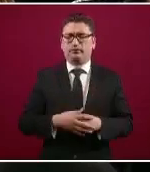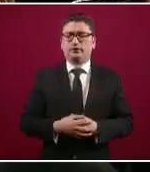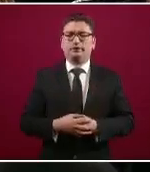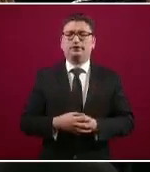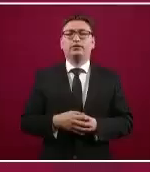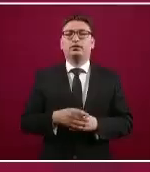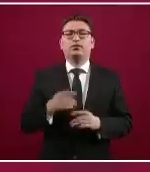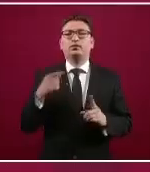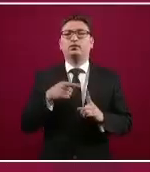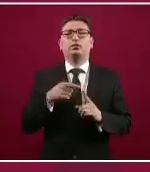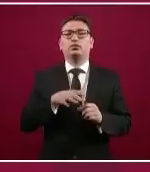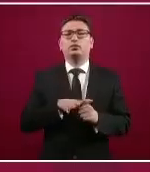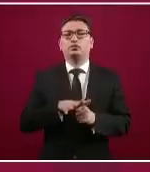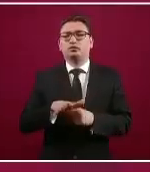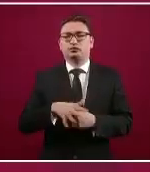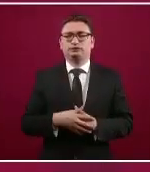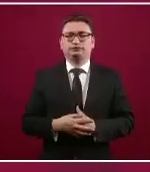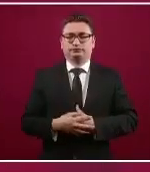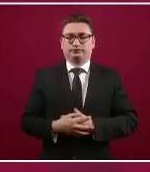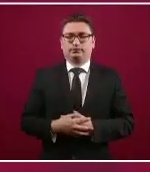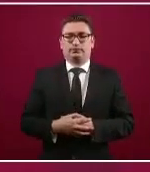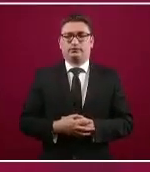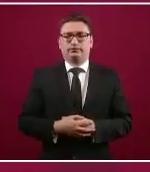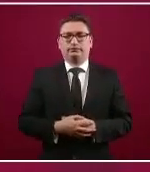la Constitución